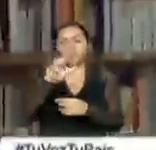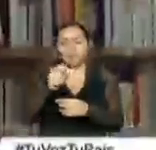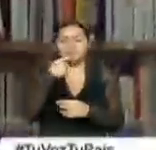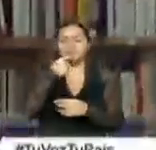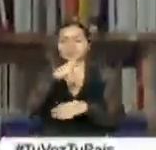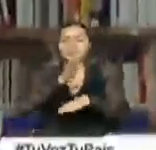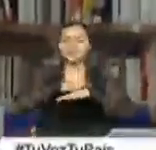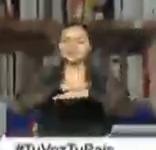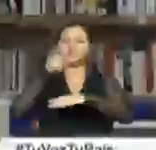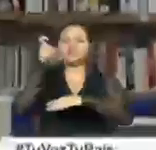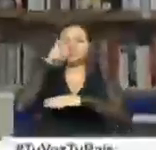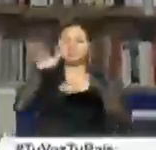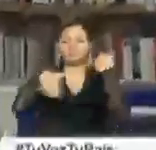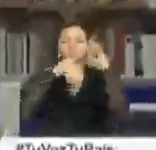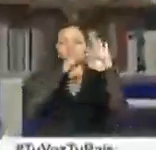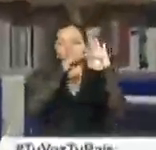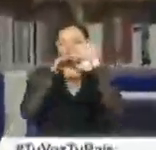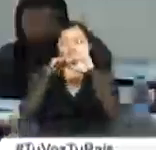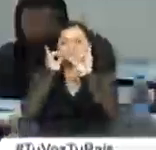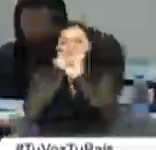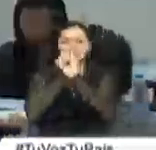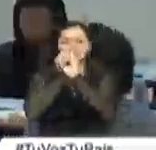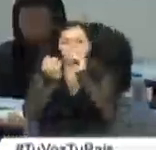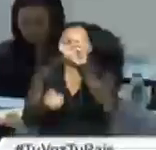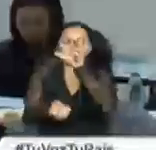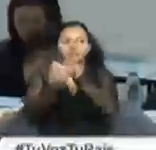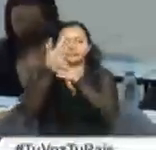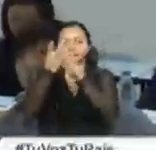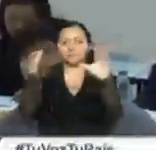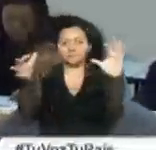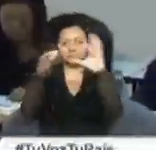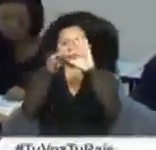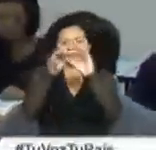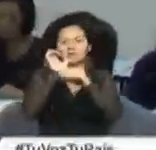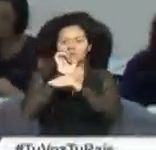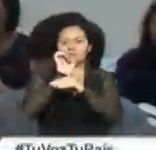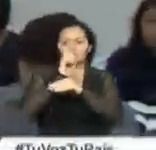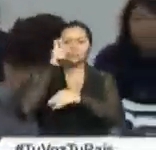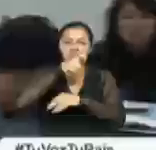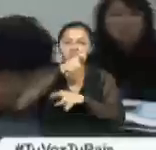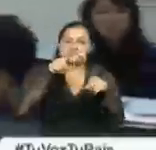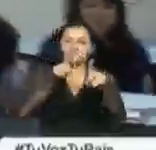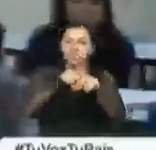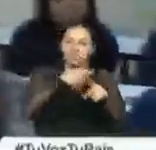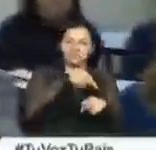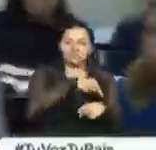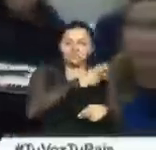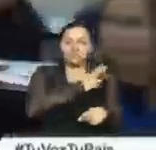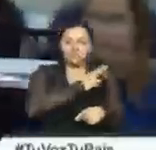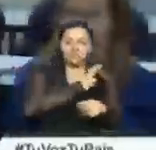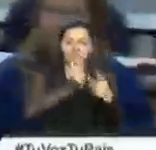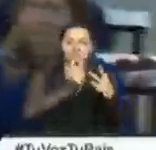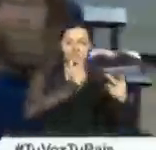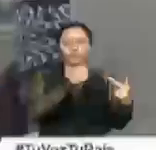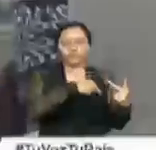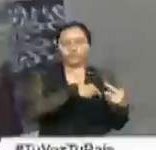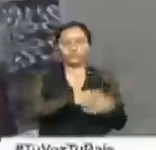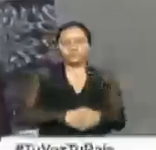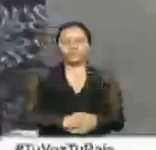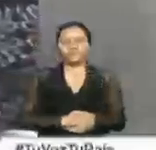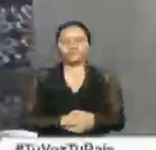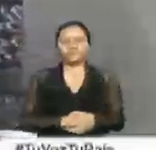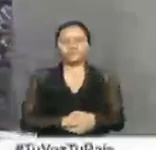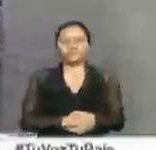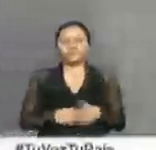insistió en la necesidad de fomentar más institutos Confucio en el Ecuador, de preferencia en la universidad pública.